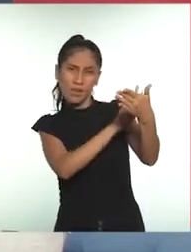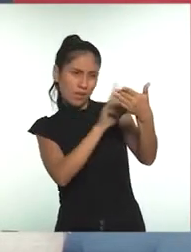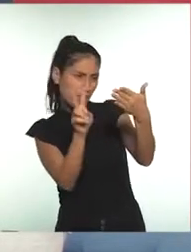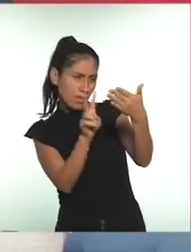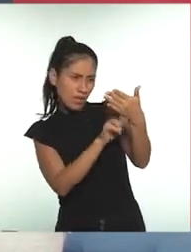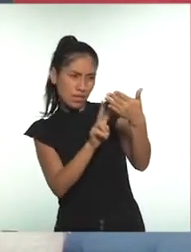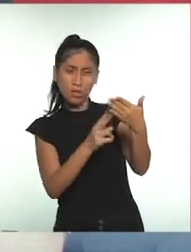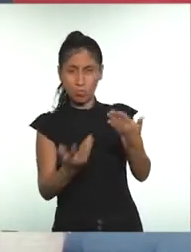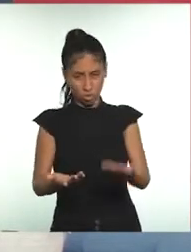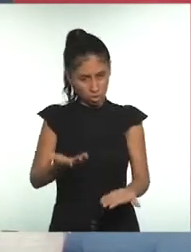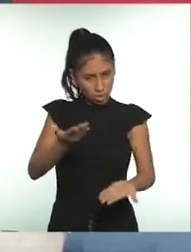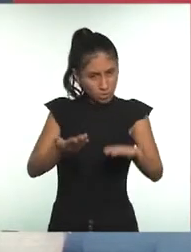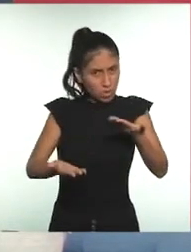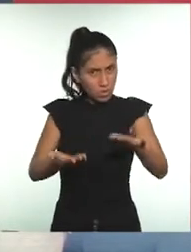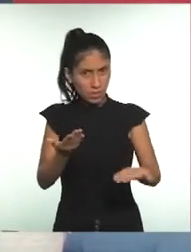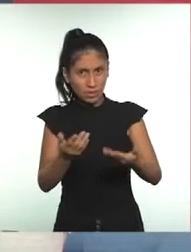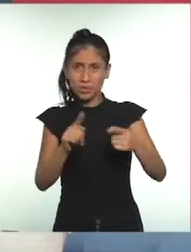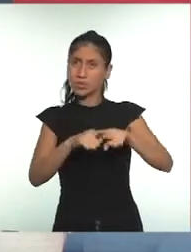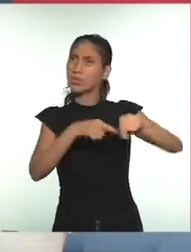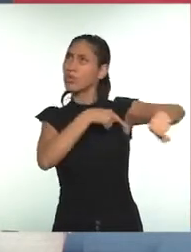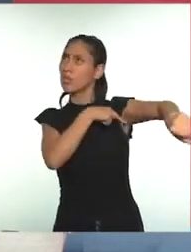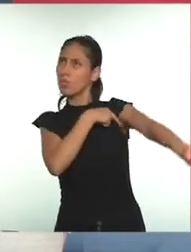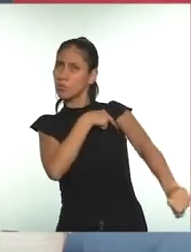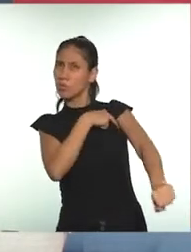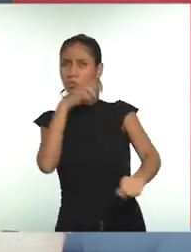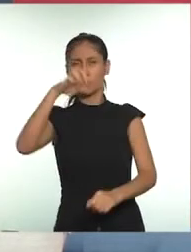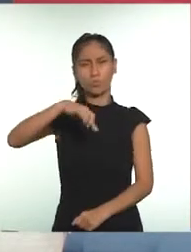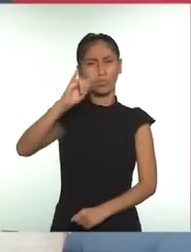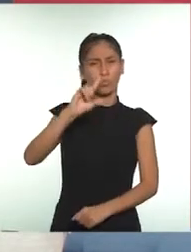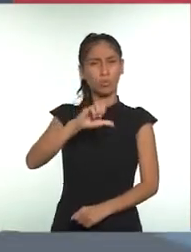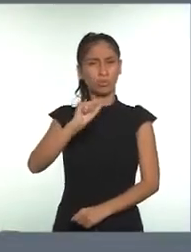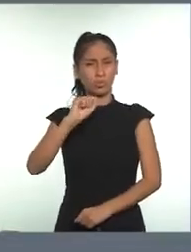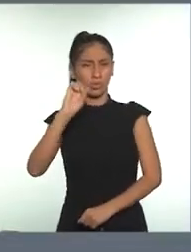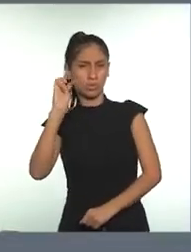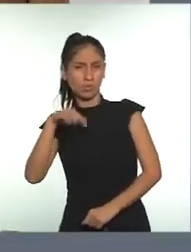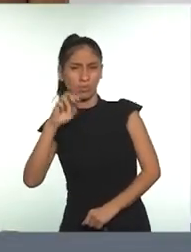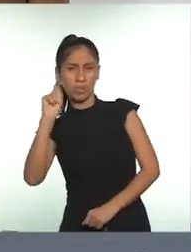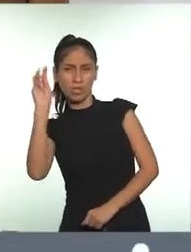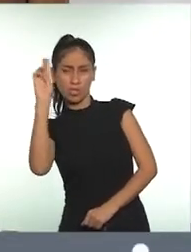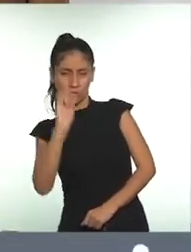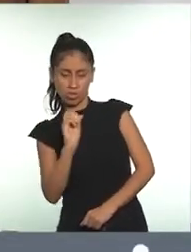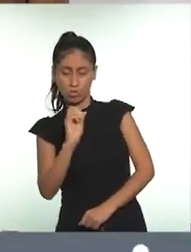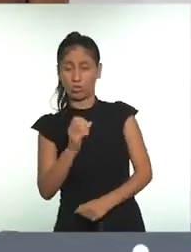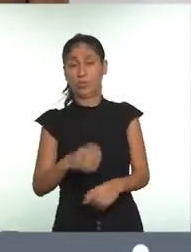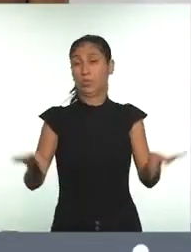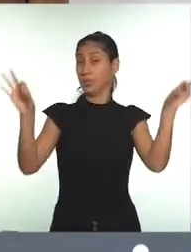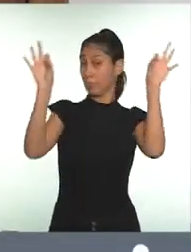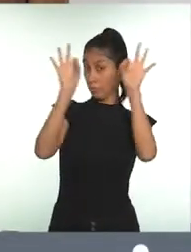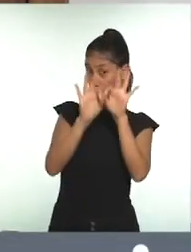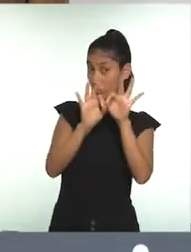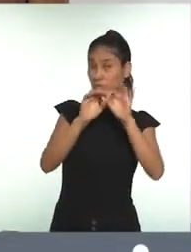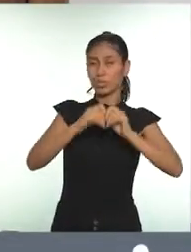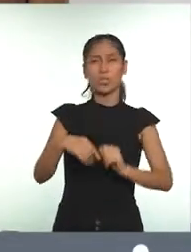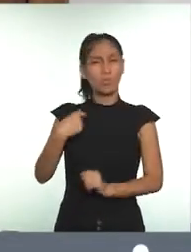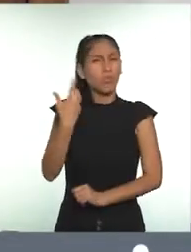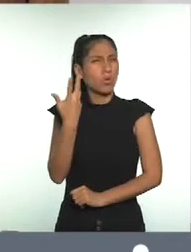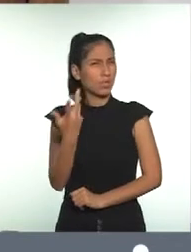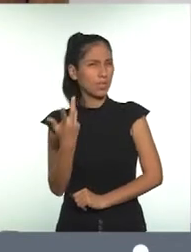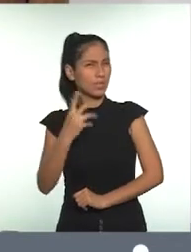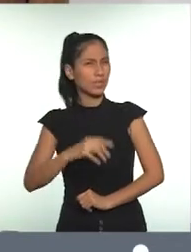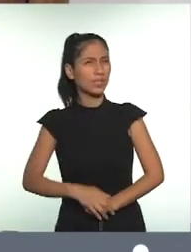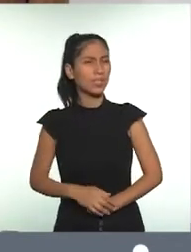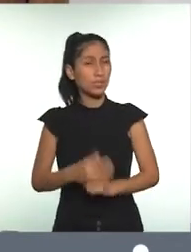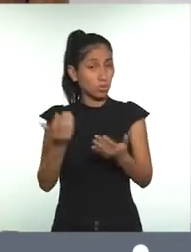instrumentos médicos como la balanza, termómetro, pulsioxímetro, etcétera? Los considero de vital importancia, ya